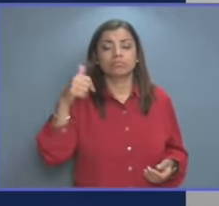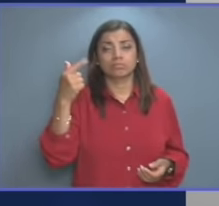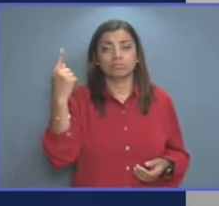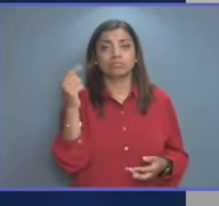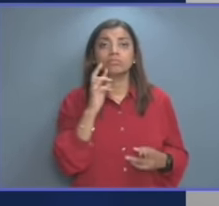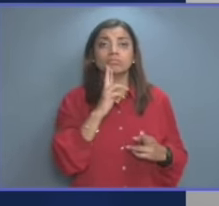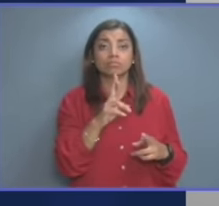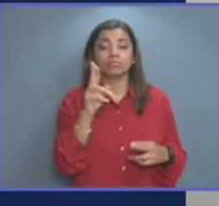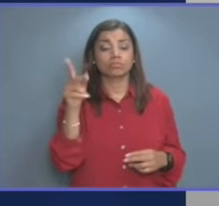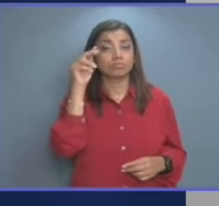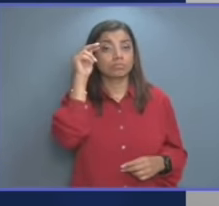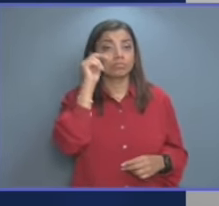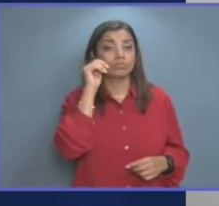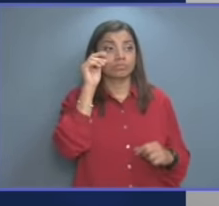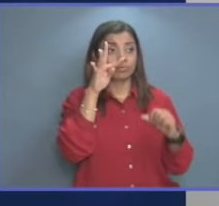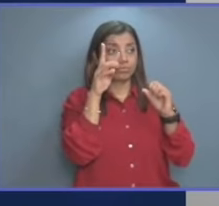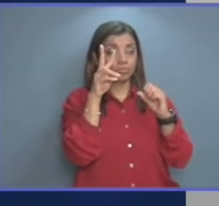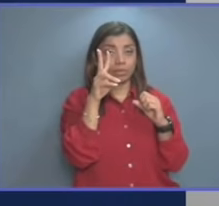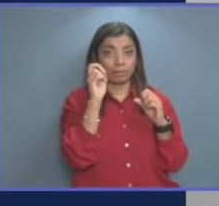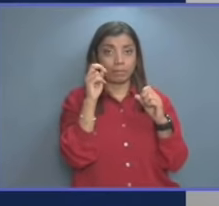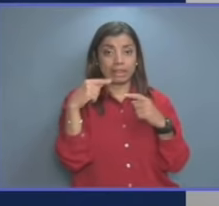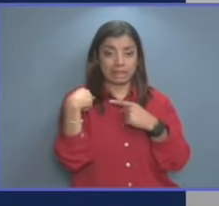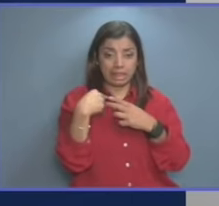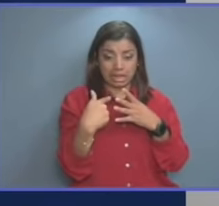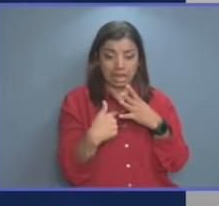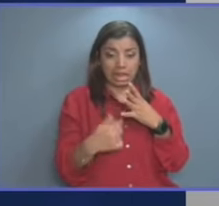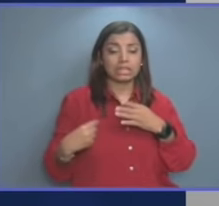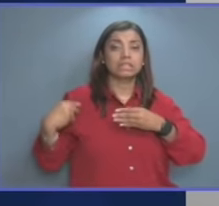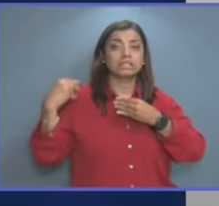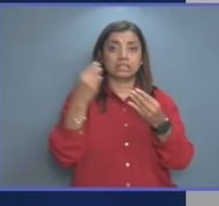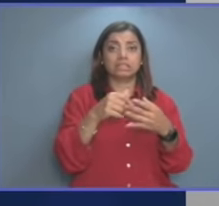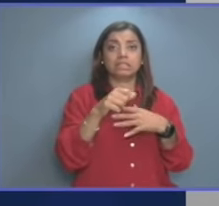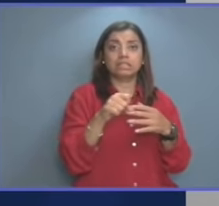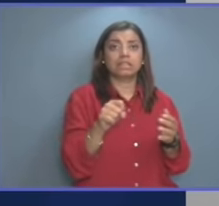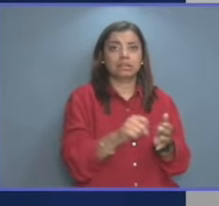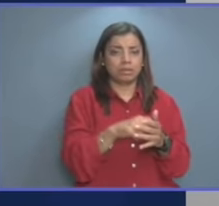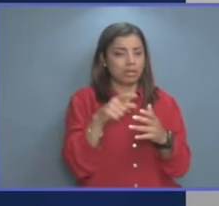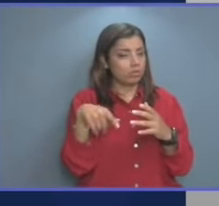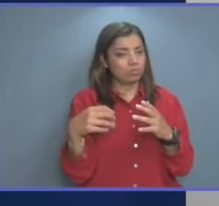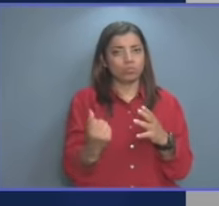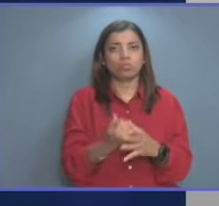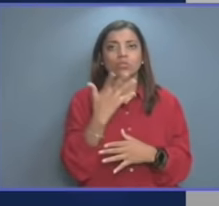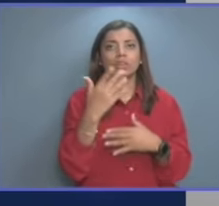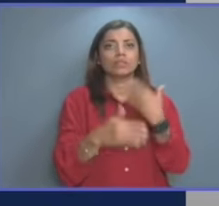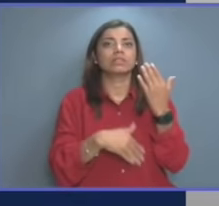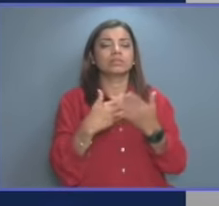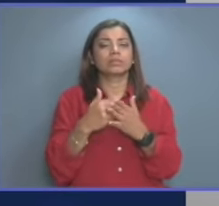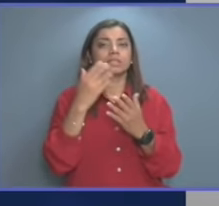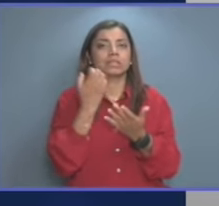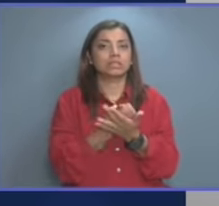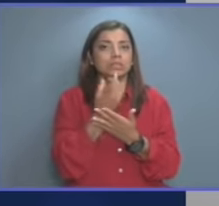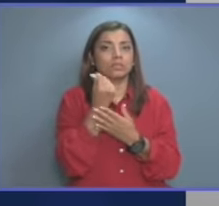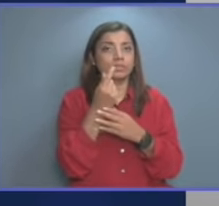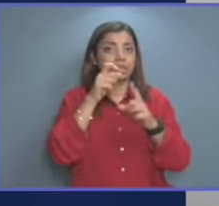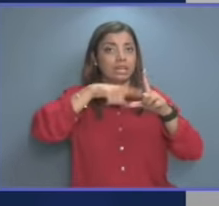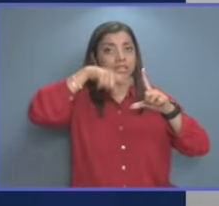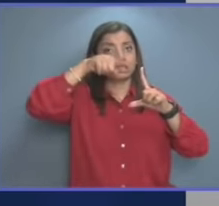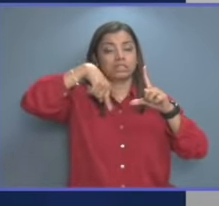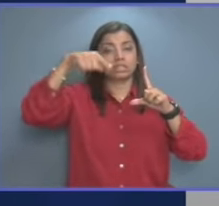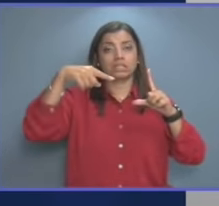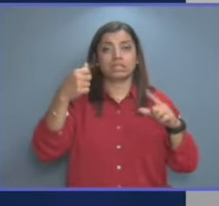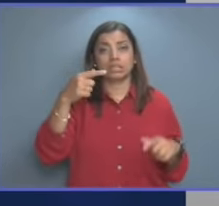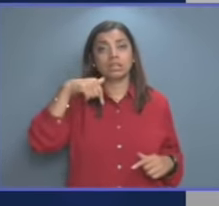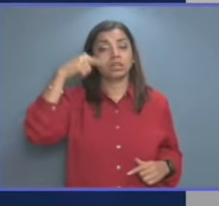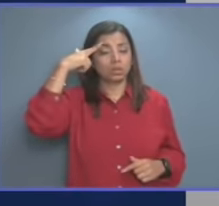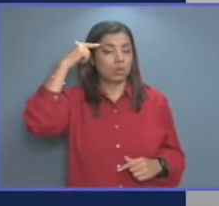respondió con las 20 iniciativas de ley que enviaremos a la asamblea legislativa sobre innovación y libertad financiera lo lógico es que sea en